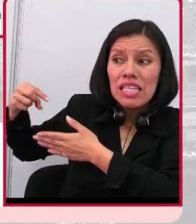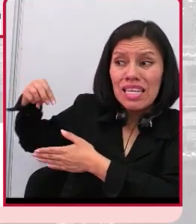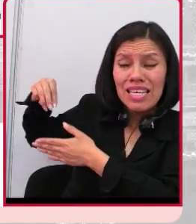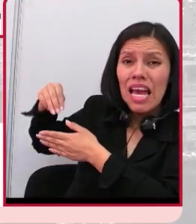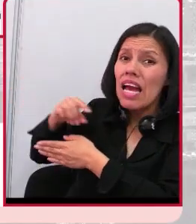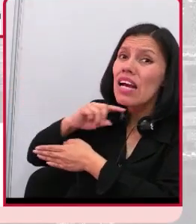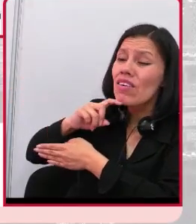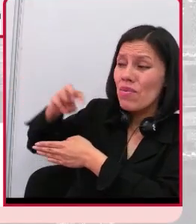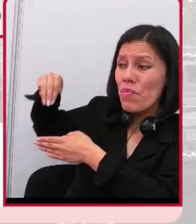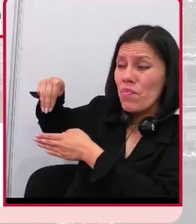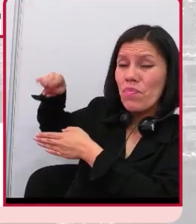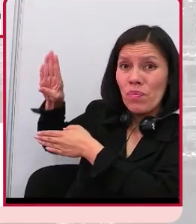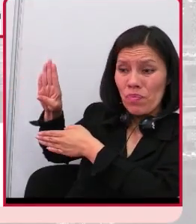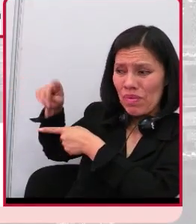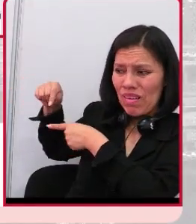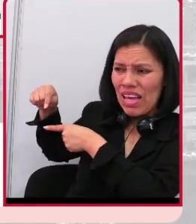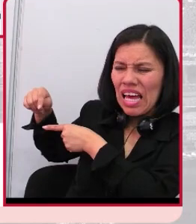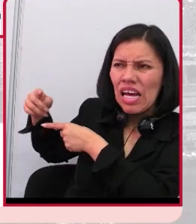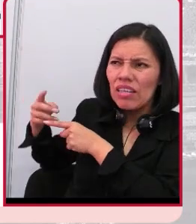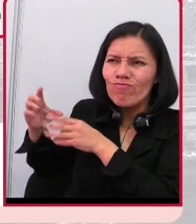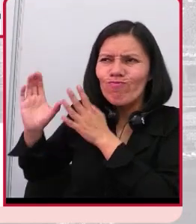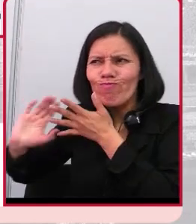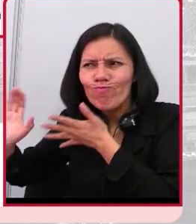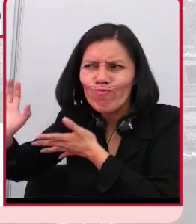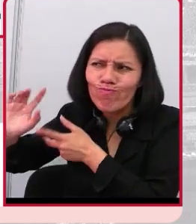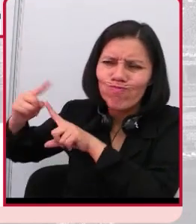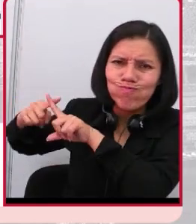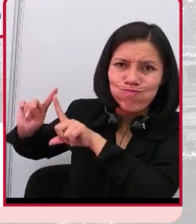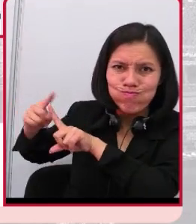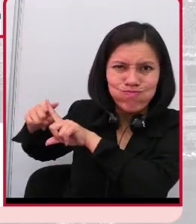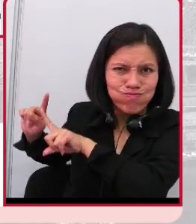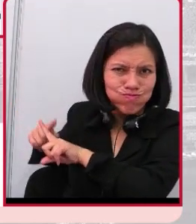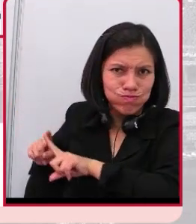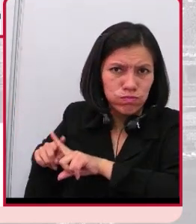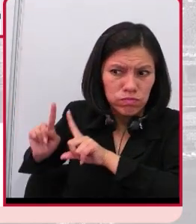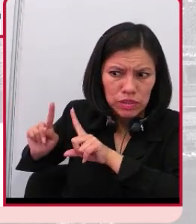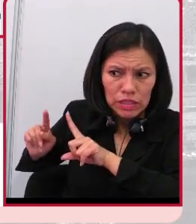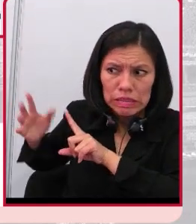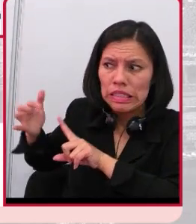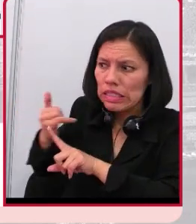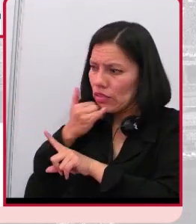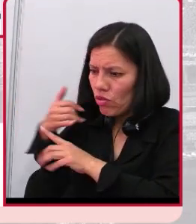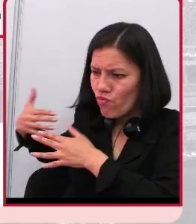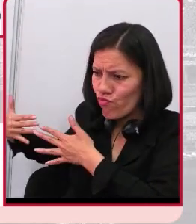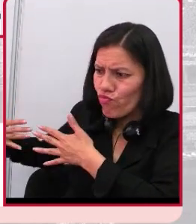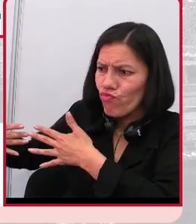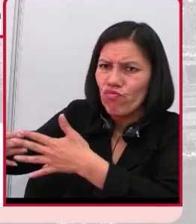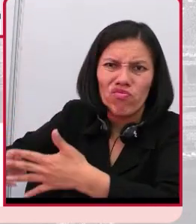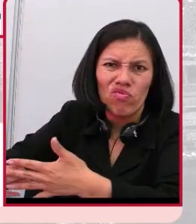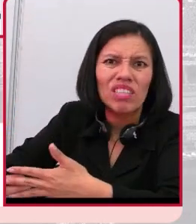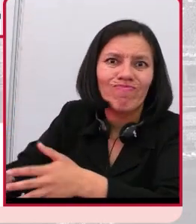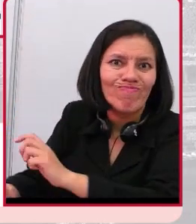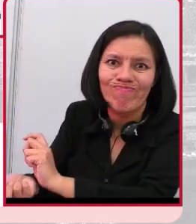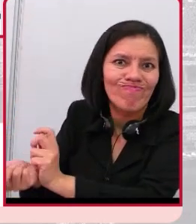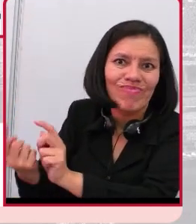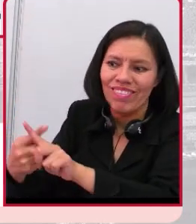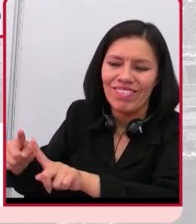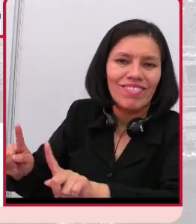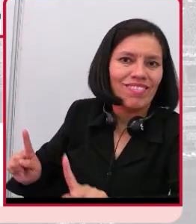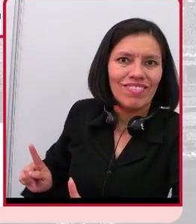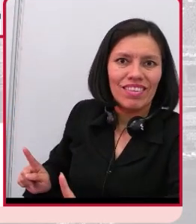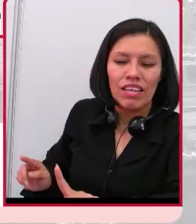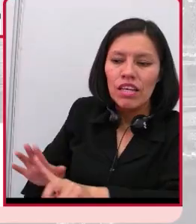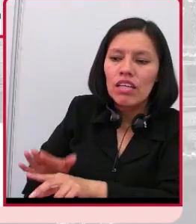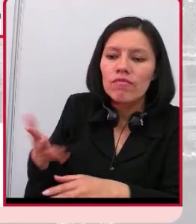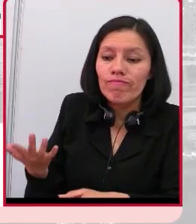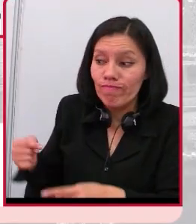distinta, algo sucedió. Y está prendido en el mío, en mire. nuestro concentrado full, ¿cierto? Sí, Si nuestro ajá, concentrado sí. full está dentro